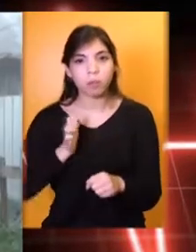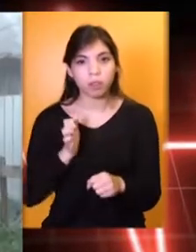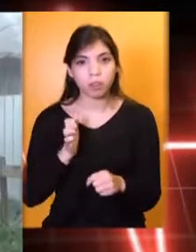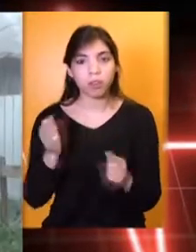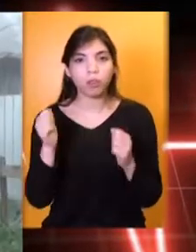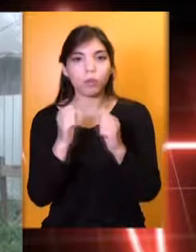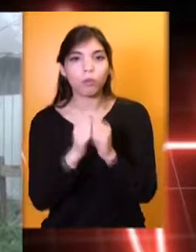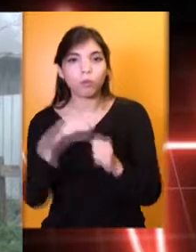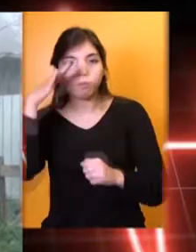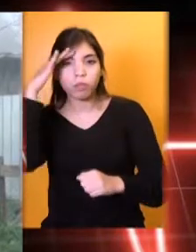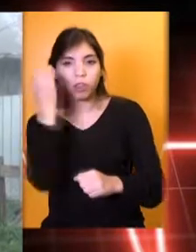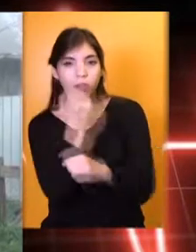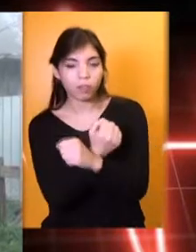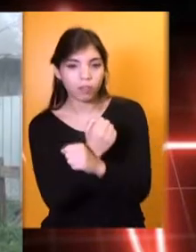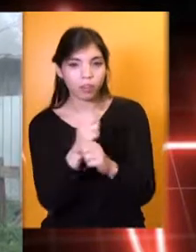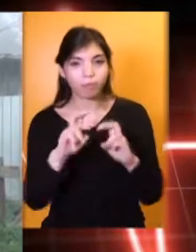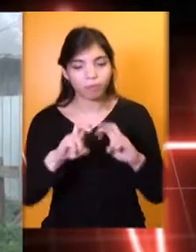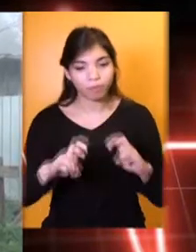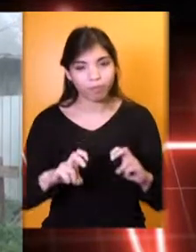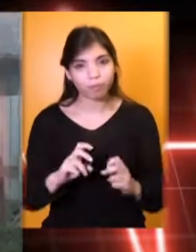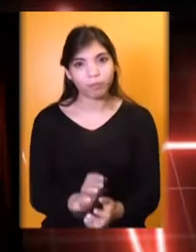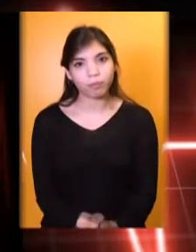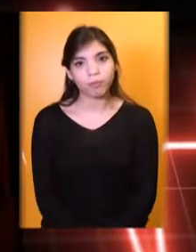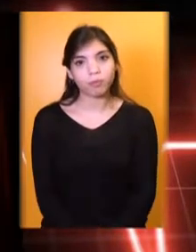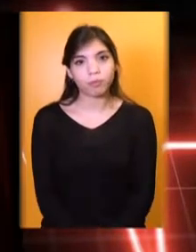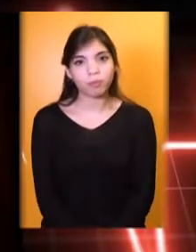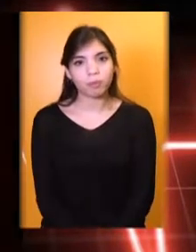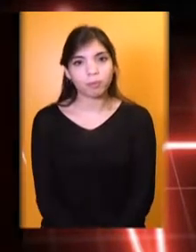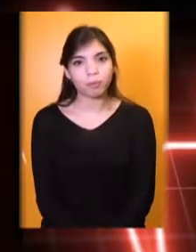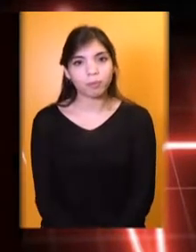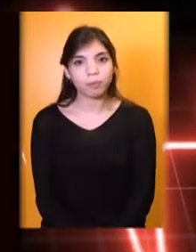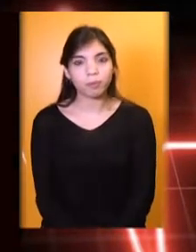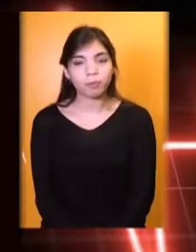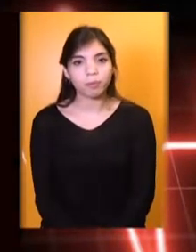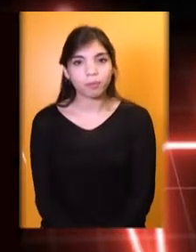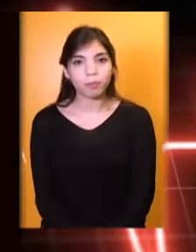Policía de Investigaciones como Carabineros.